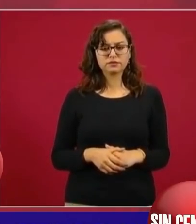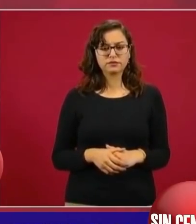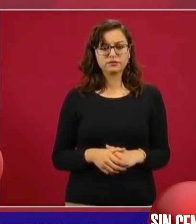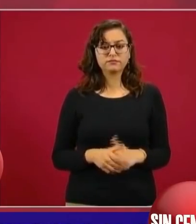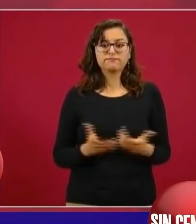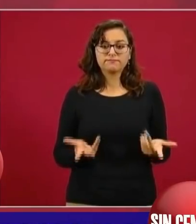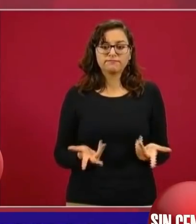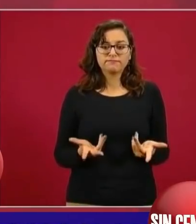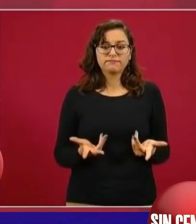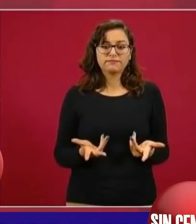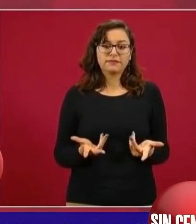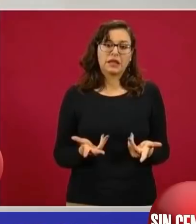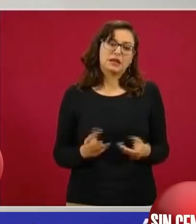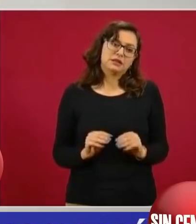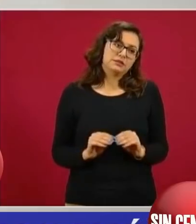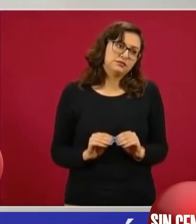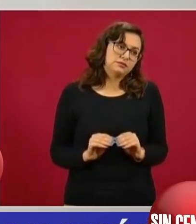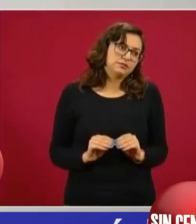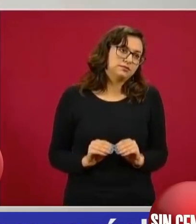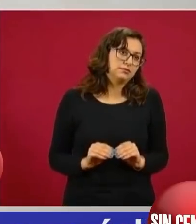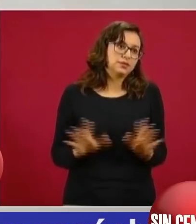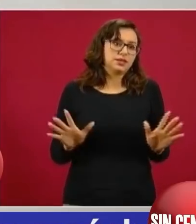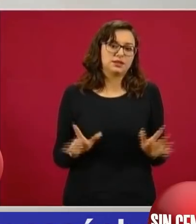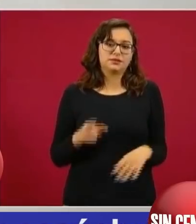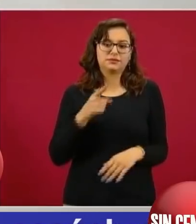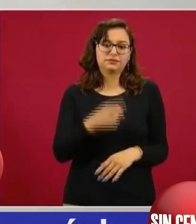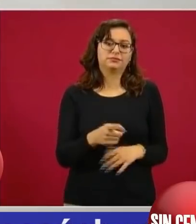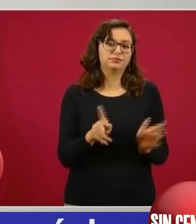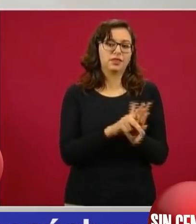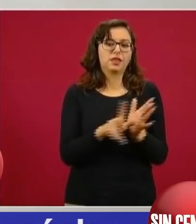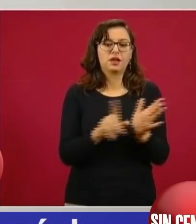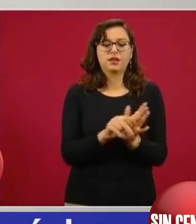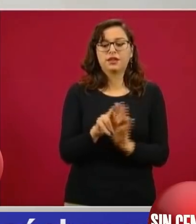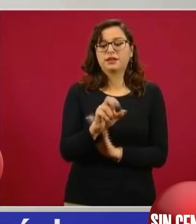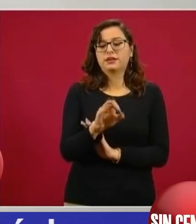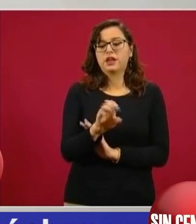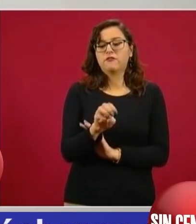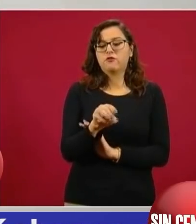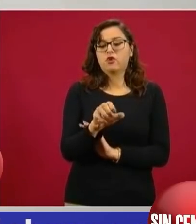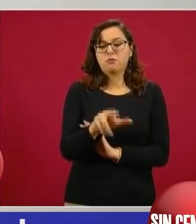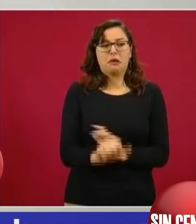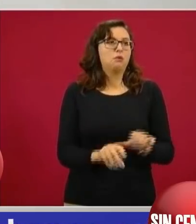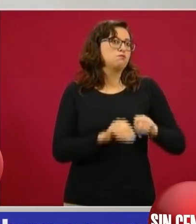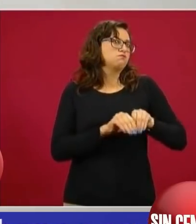sale destacado en el Reforma por las razones naturales, obvias,